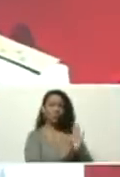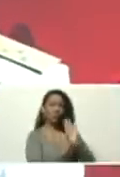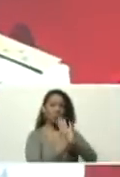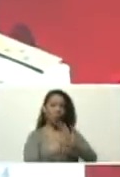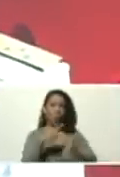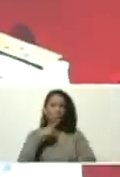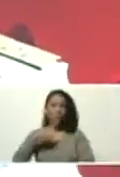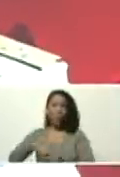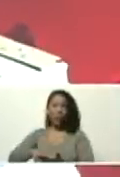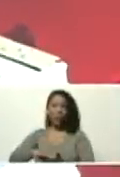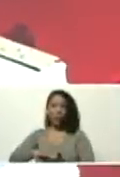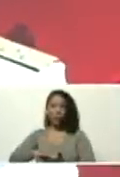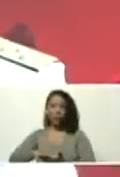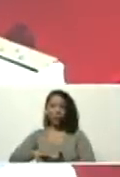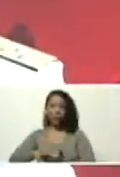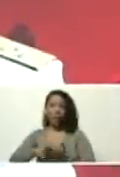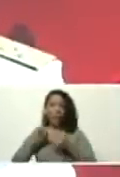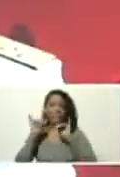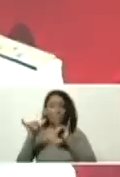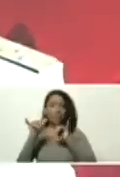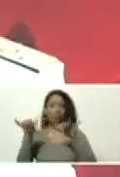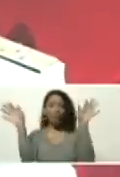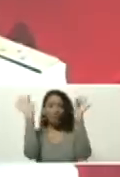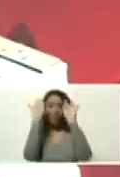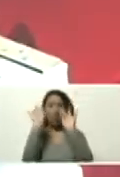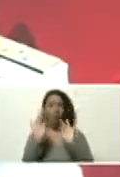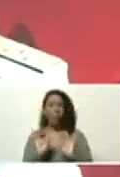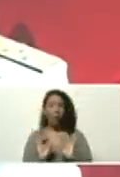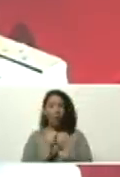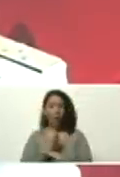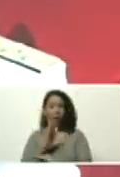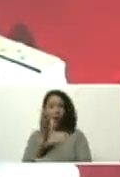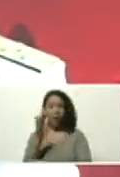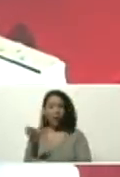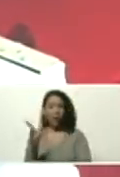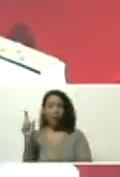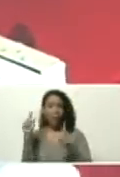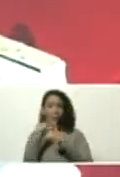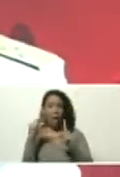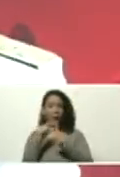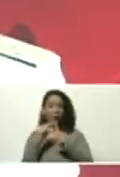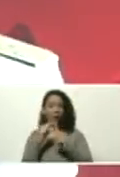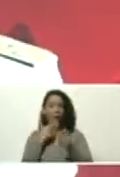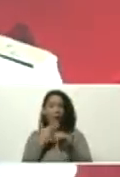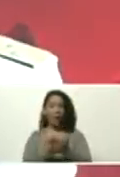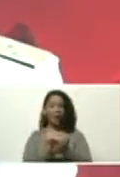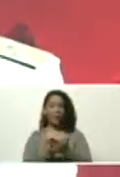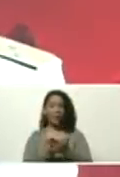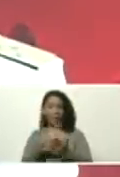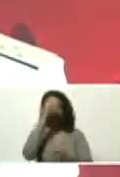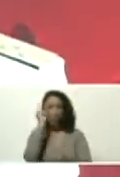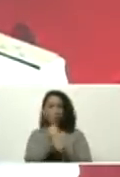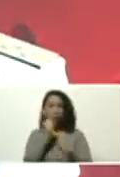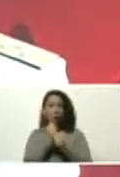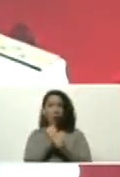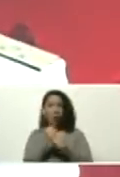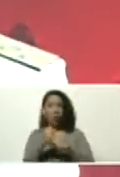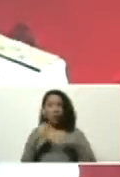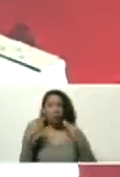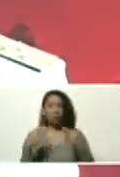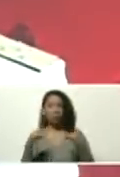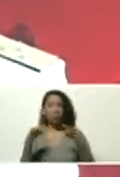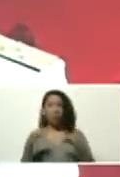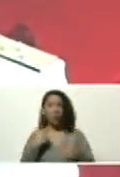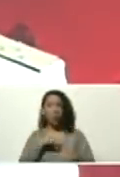cumplimos. De la misma forma, vayan nuestras palabras de gratitud a nuestro órgano regular,